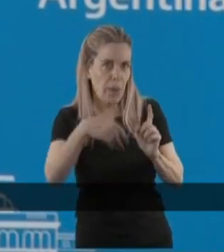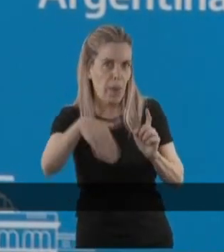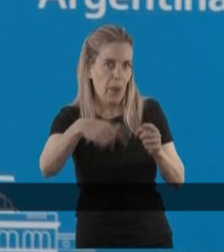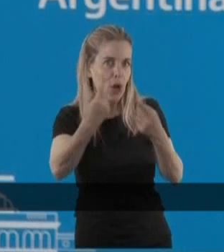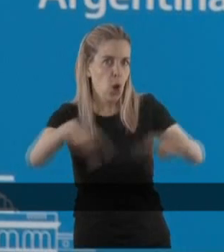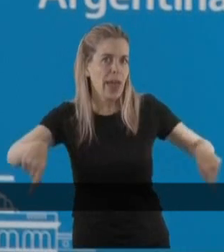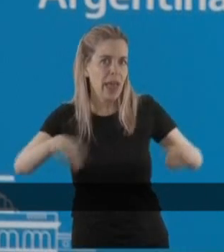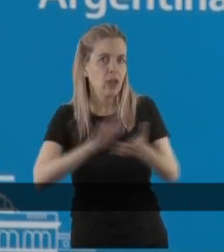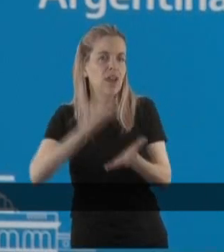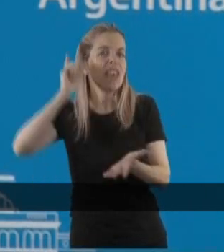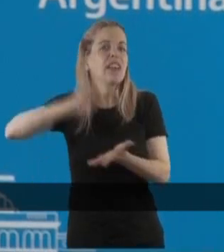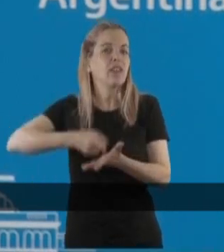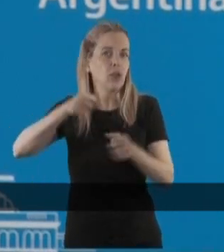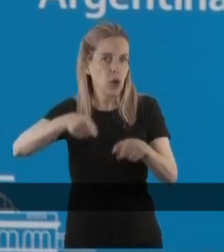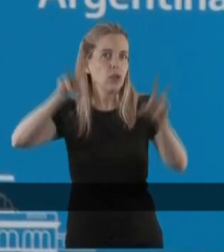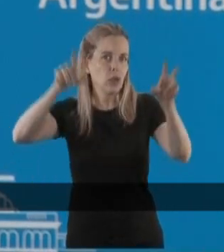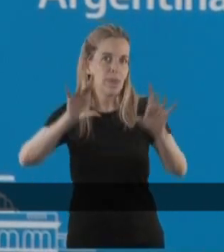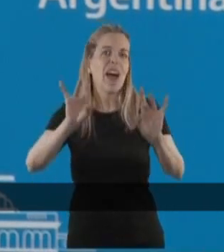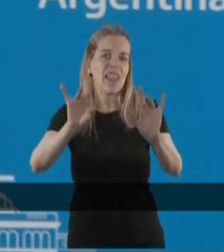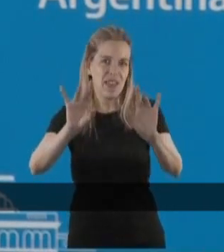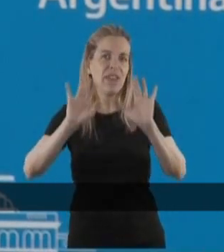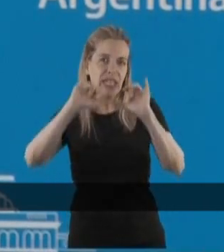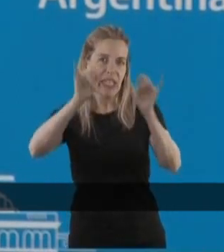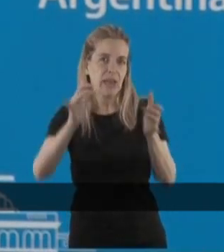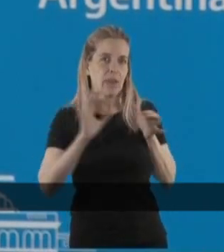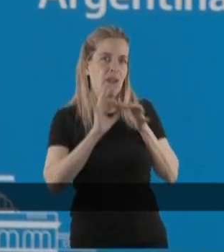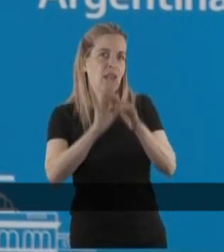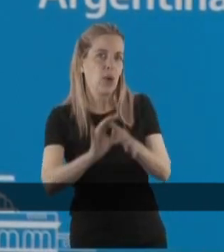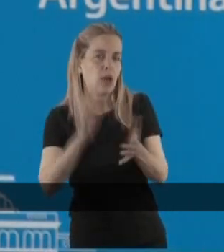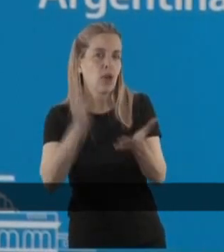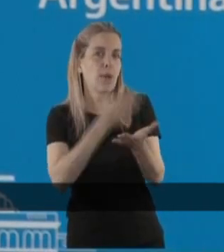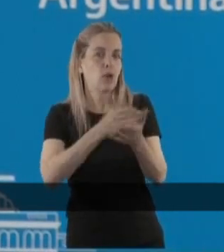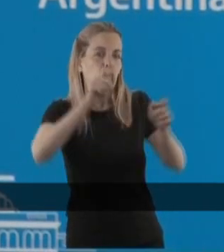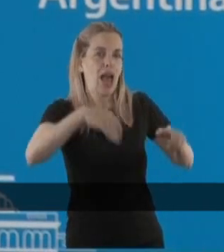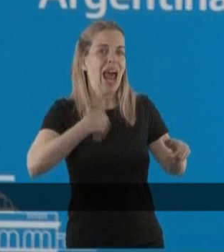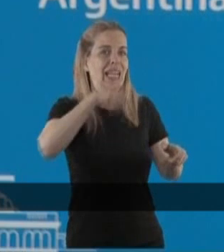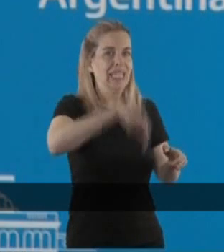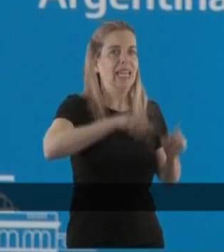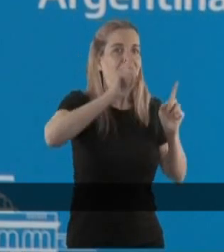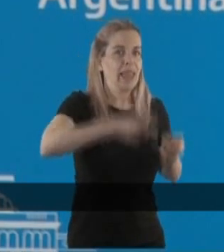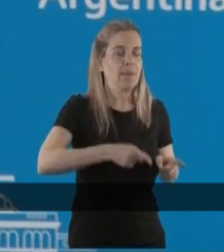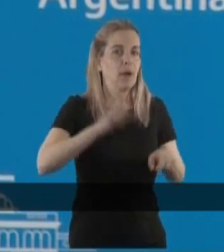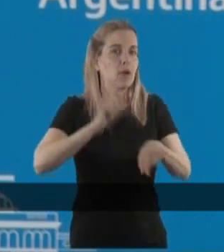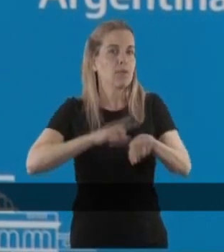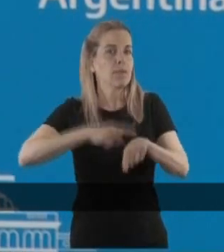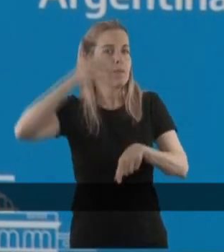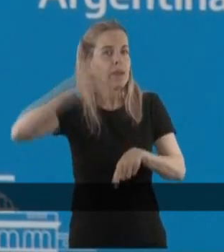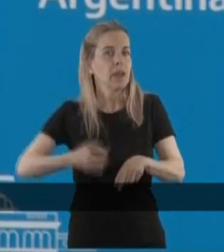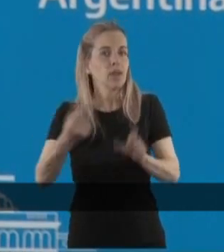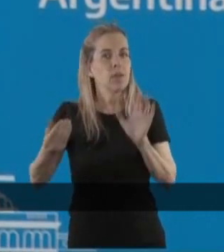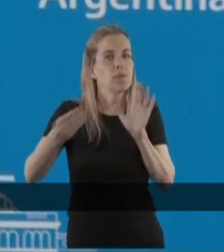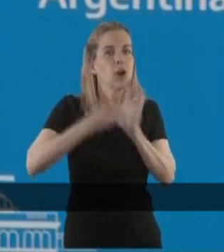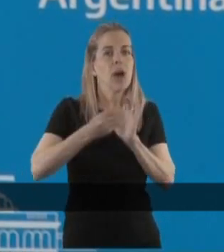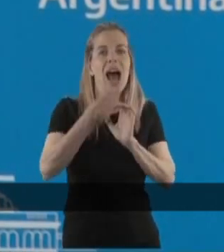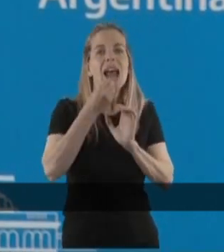gobierno. Es un tema complejo porque es un tema que tiene que ver no solamente con la producción en la Argentina, sino con el especial momento del precio de